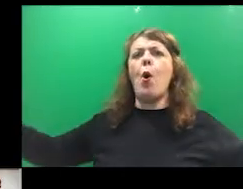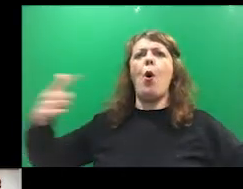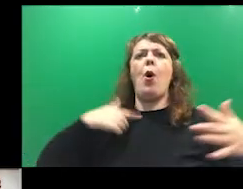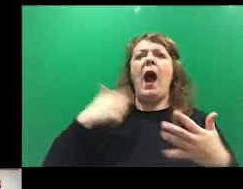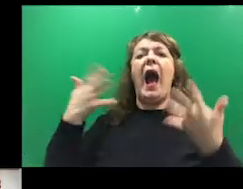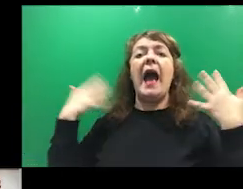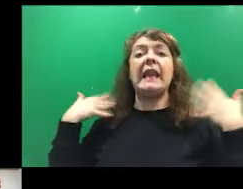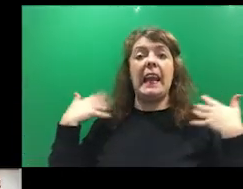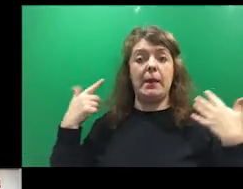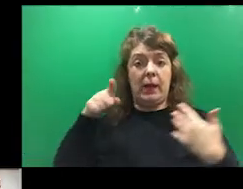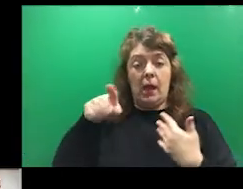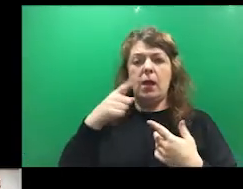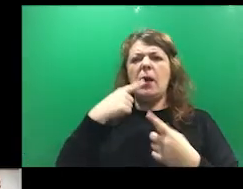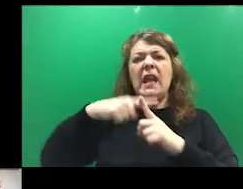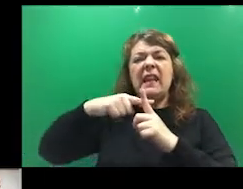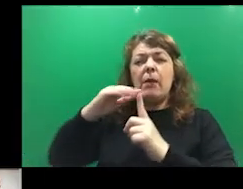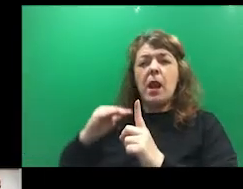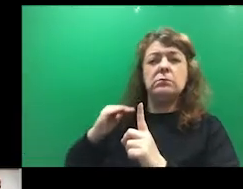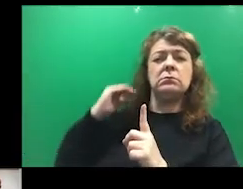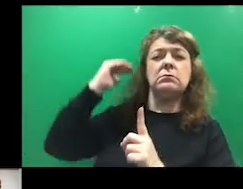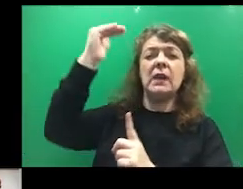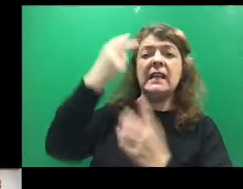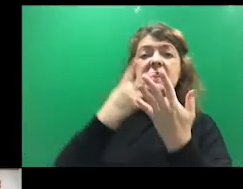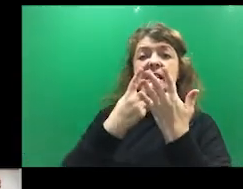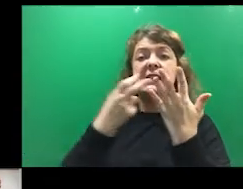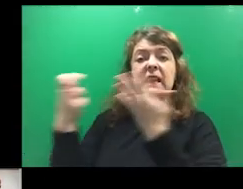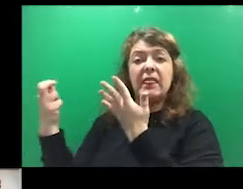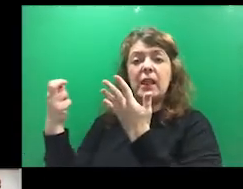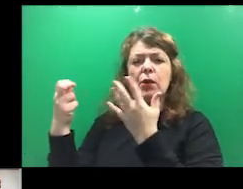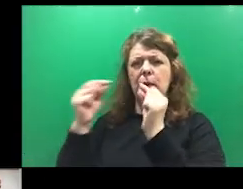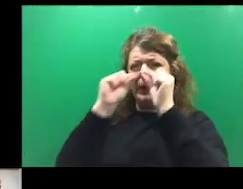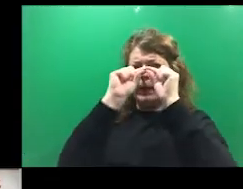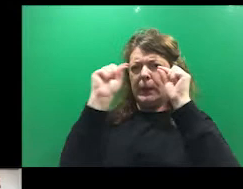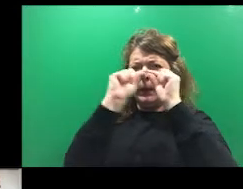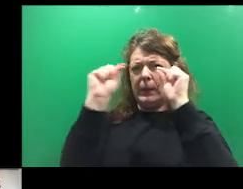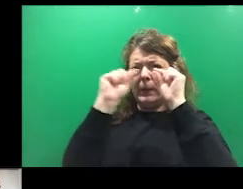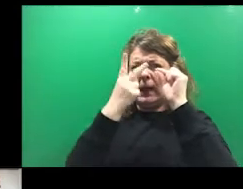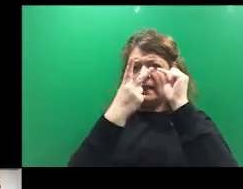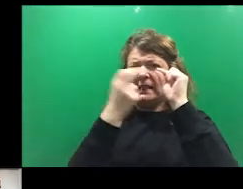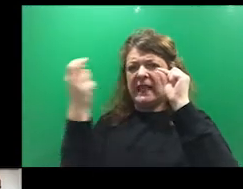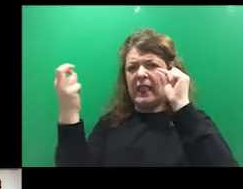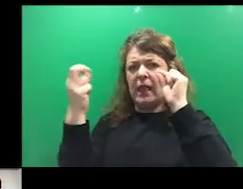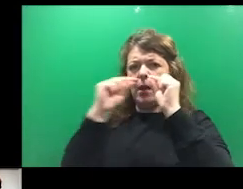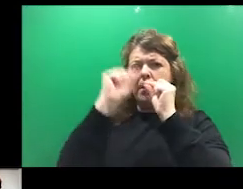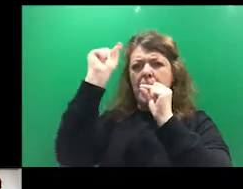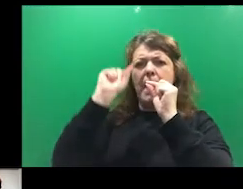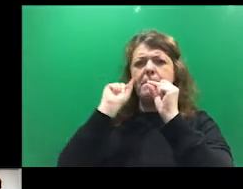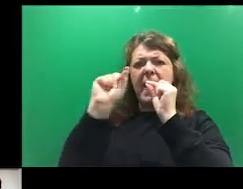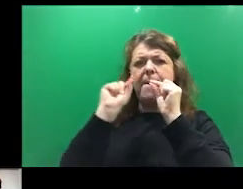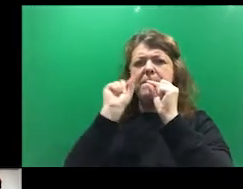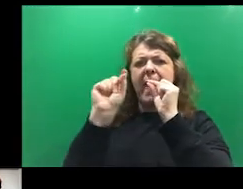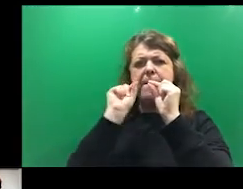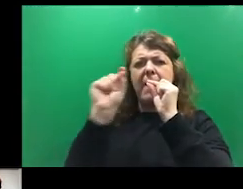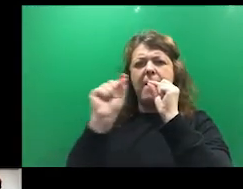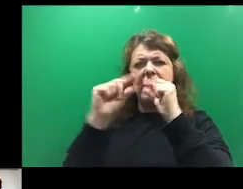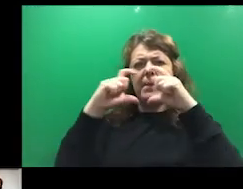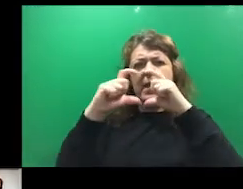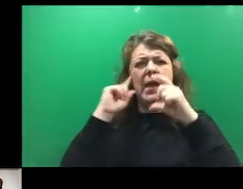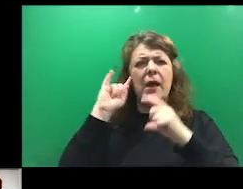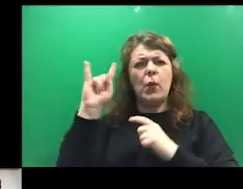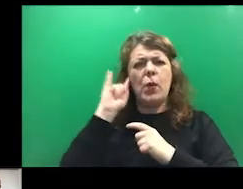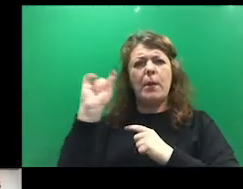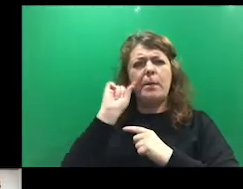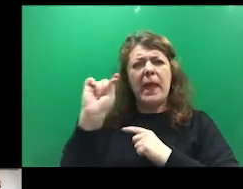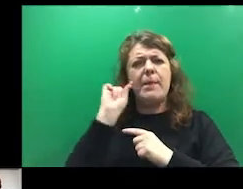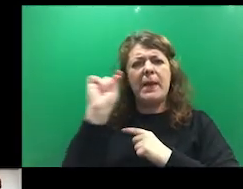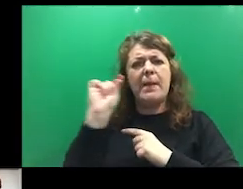campo, en el aire libre, pues tenemos este nivel. Cuando el nivel supera los 700, cuando el numerito que vemos supera los 700, el sensor empieza a pitar,